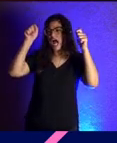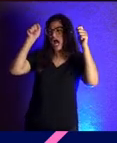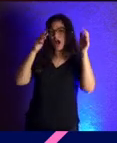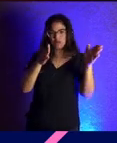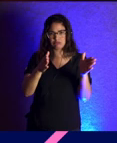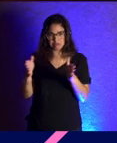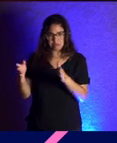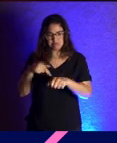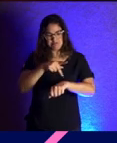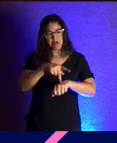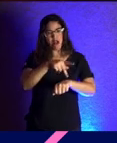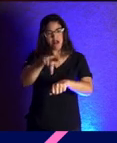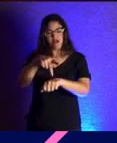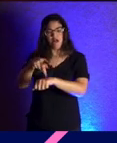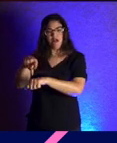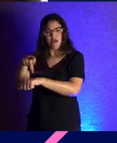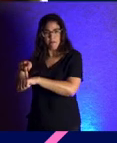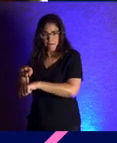pidieron durante